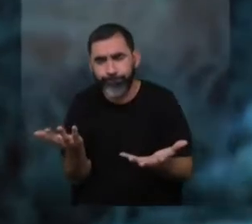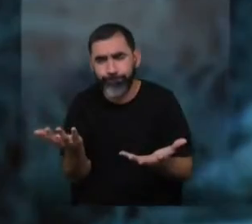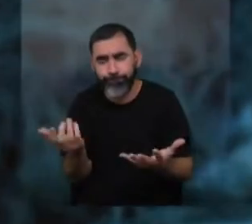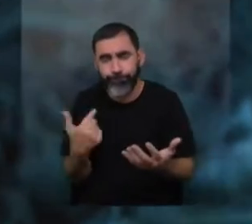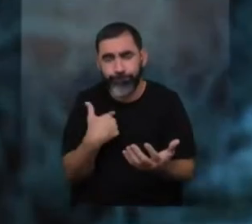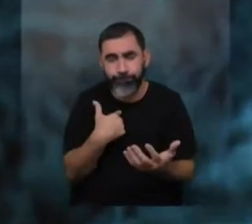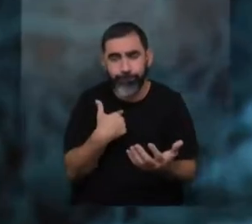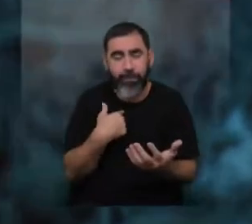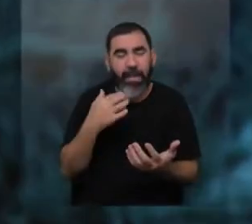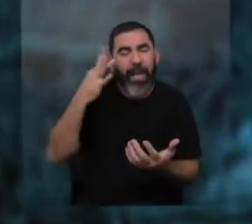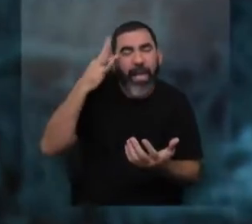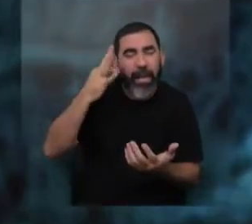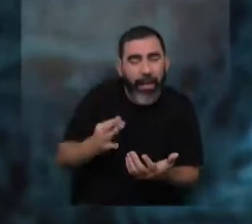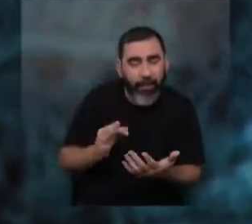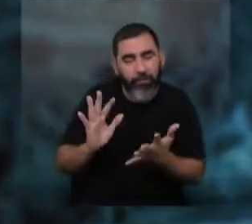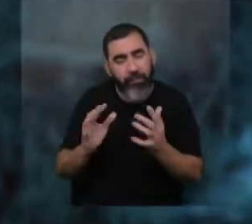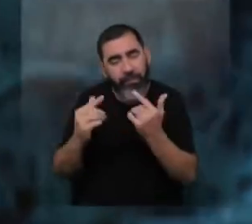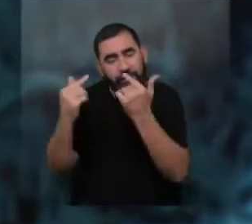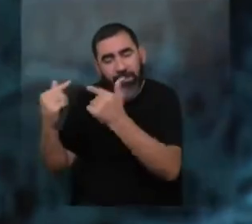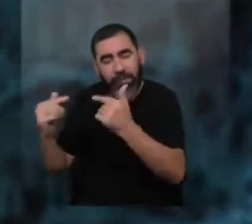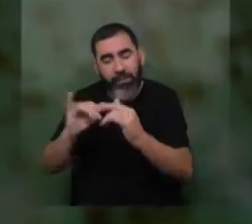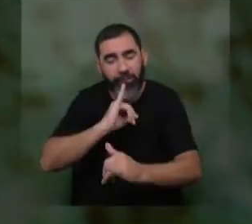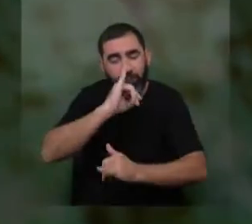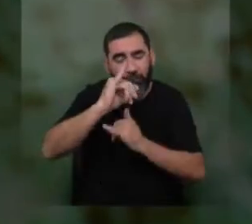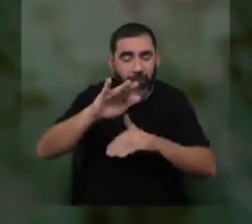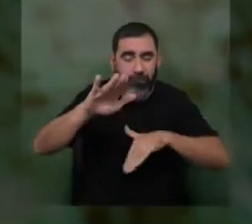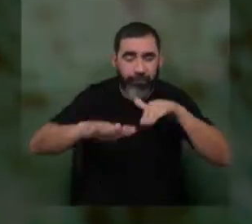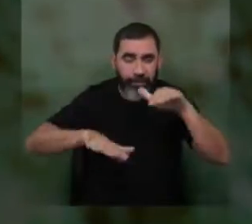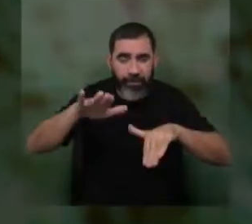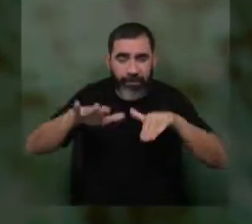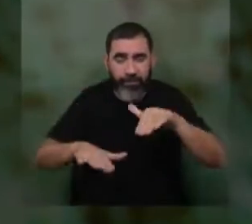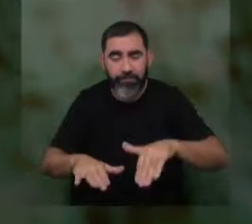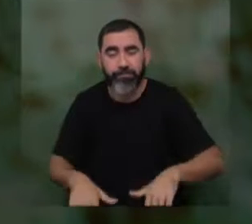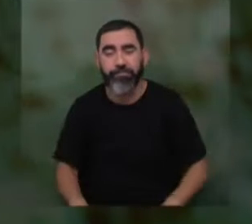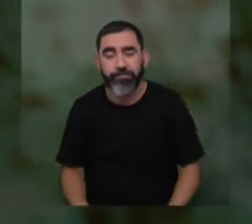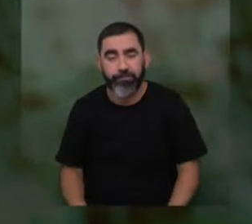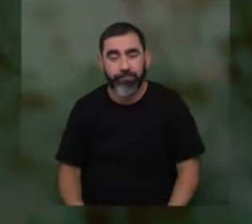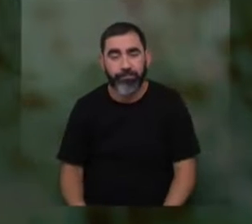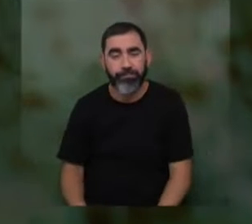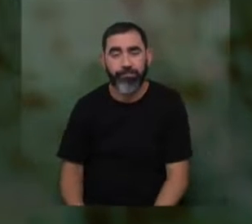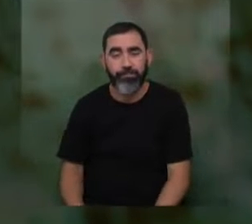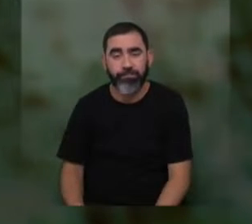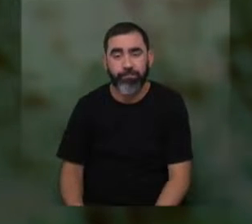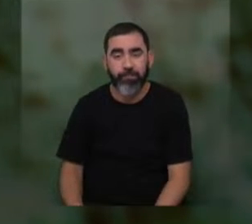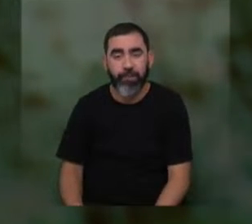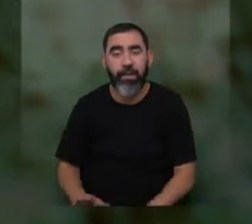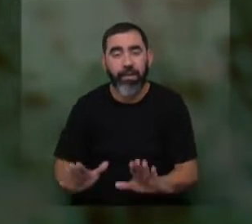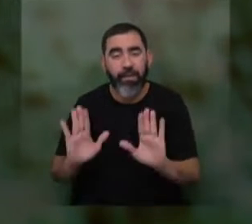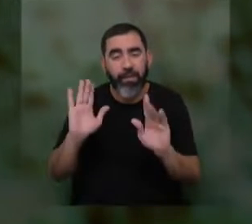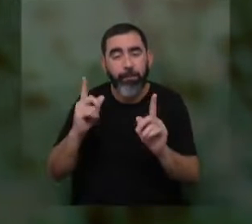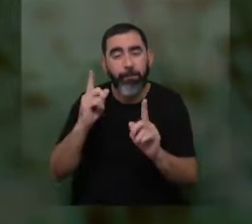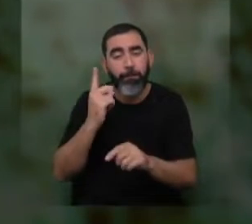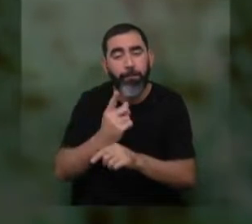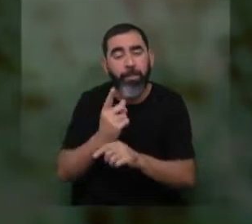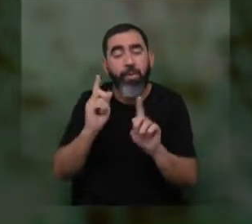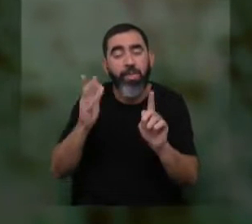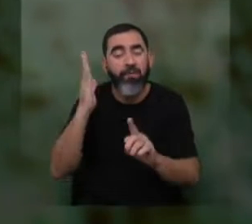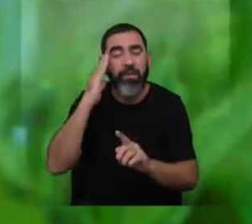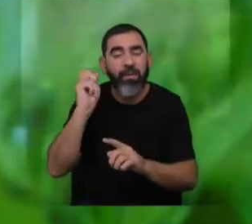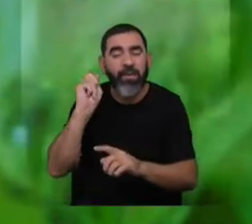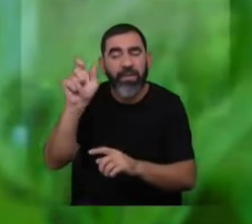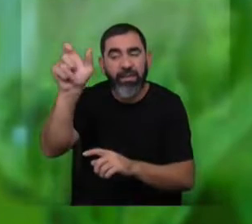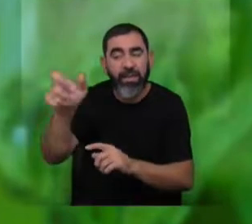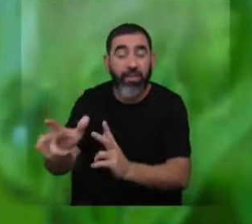entonces el tipo de información que dan es de una naturaleza muy distinta. Entonces hay que saber discernir todo eso, sabiendo de quién